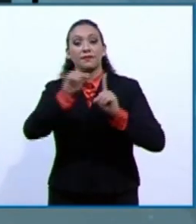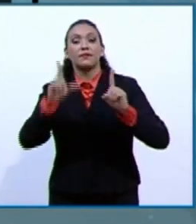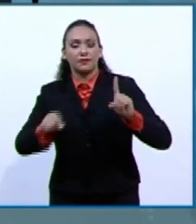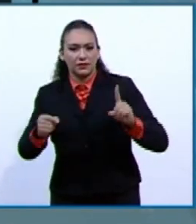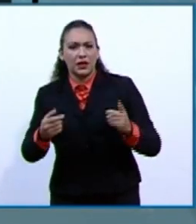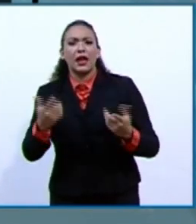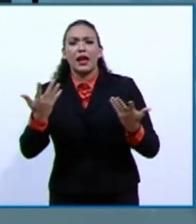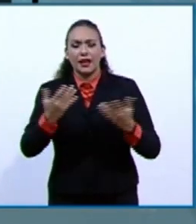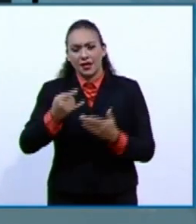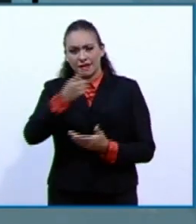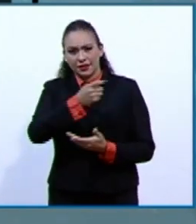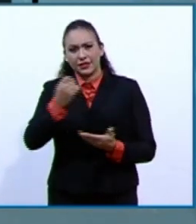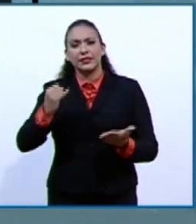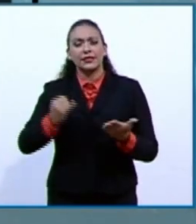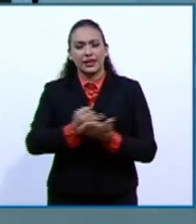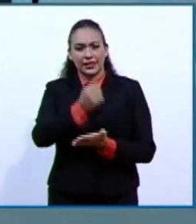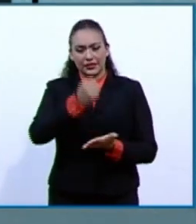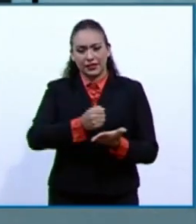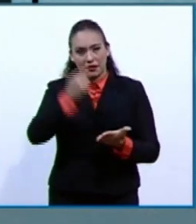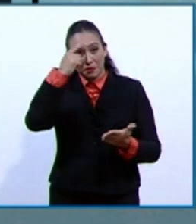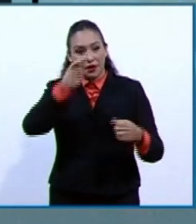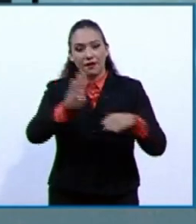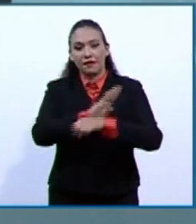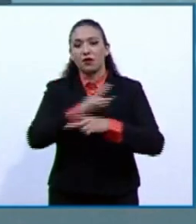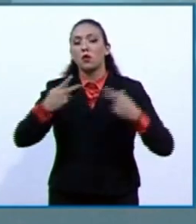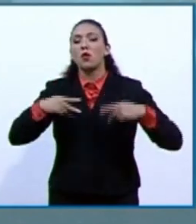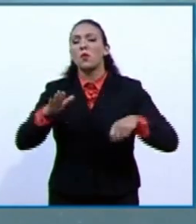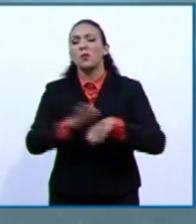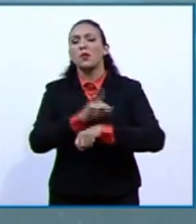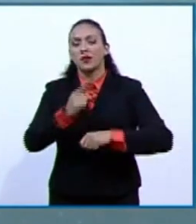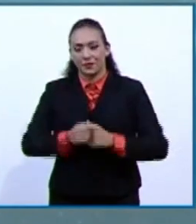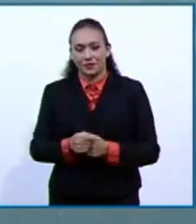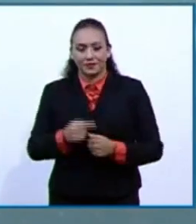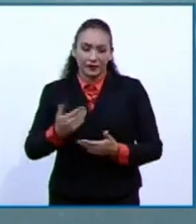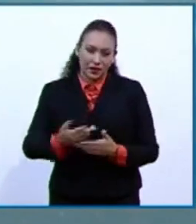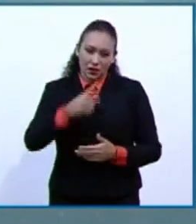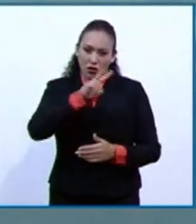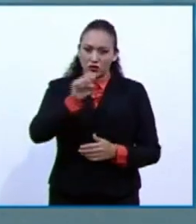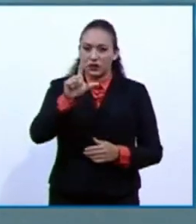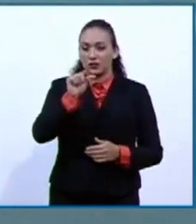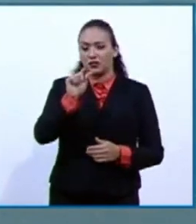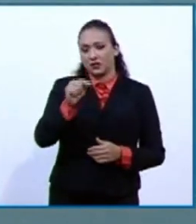que hacen justicia a personas mexicanas. Al resolver el amparo en revisión